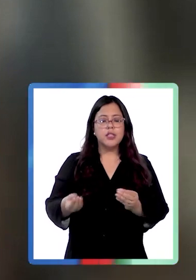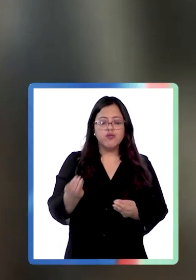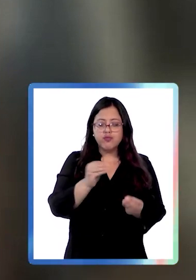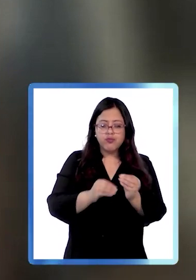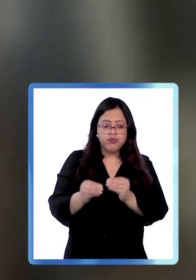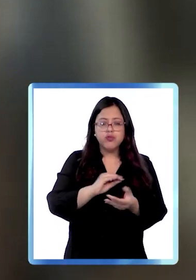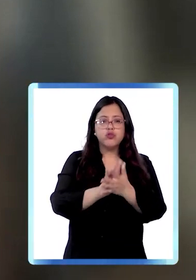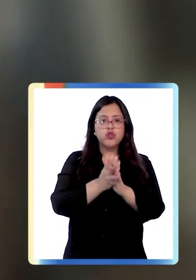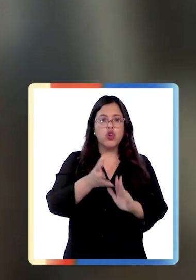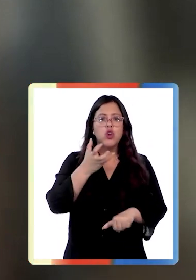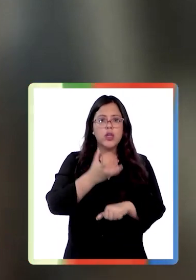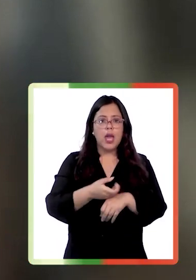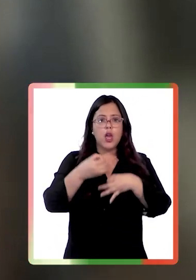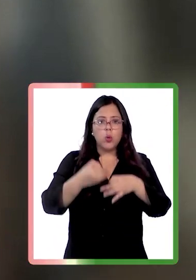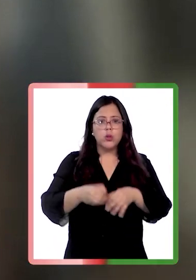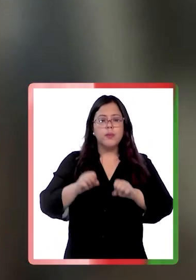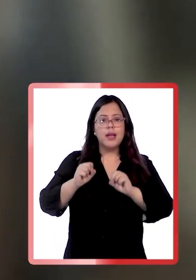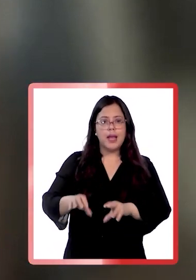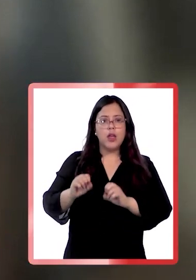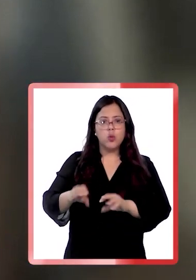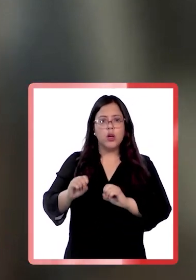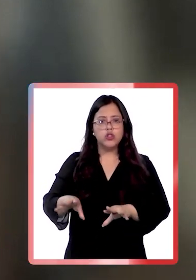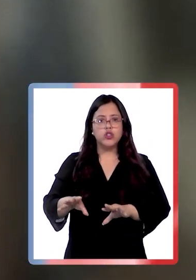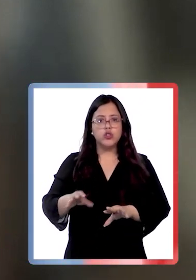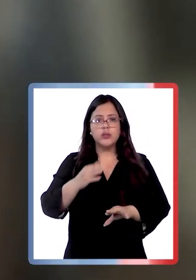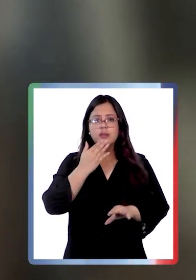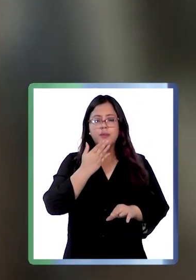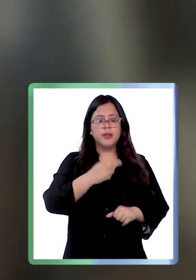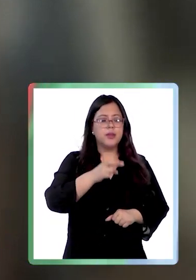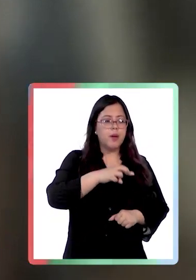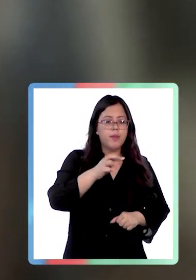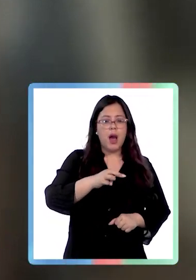para incorporar dentro de lo que bajan en